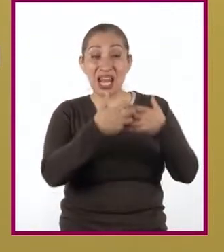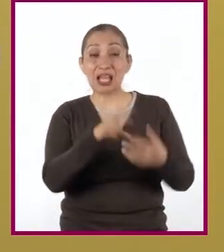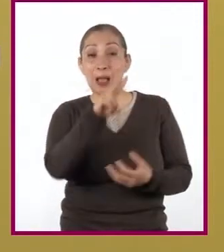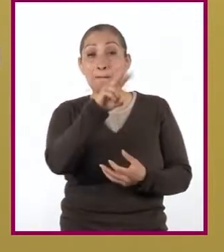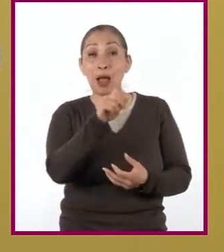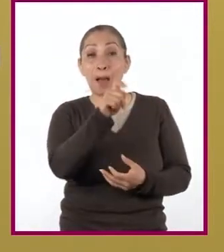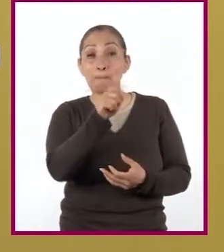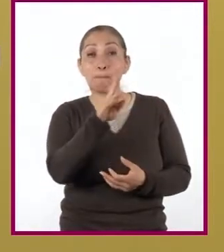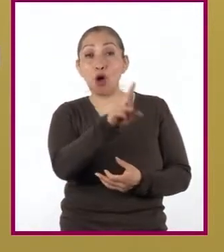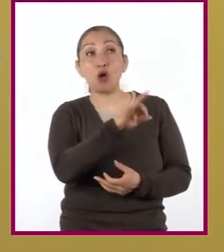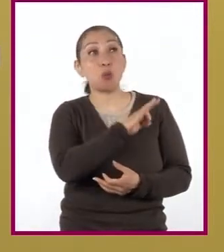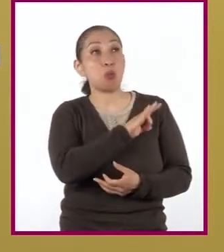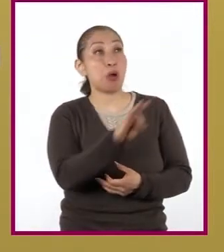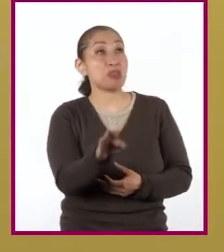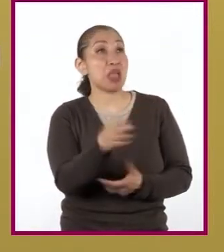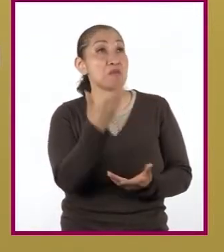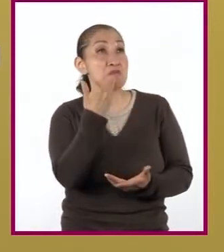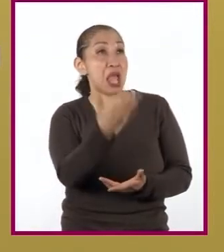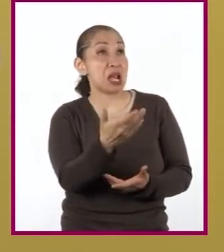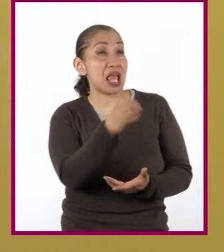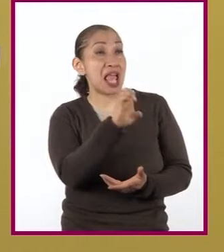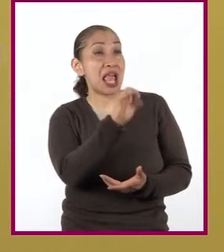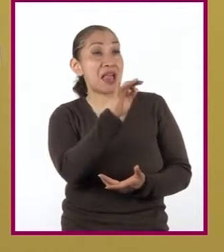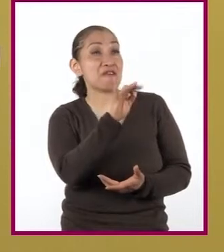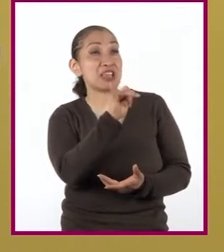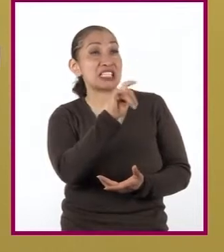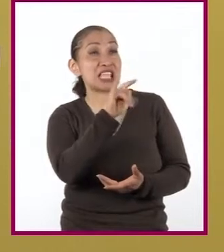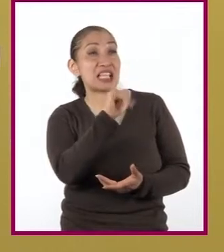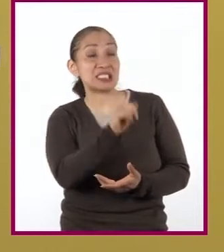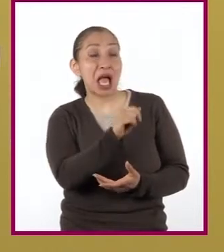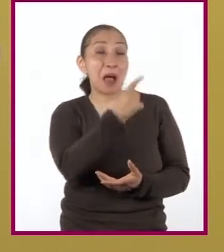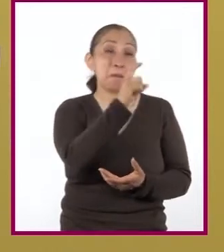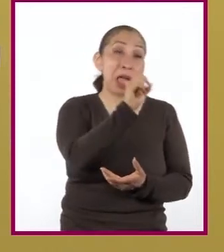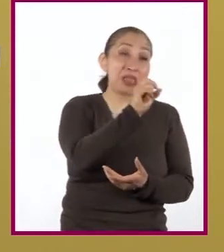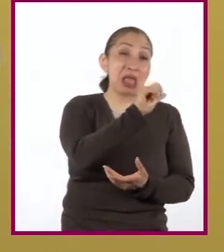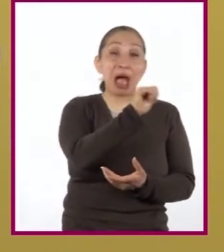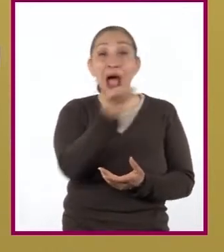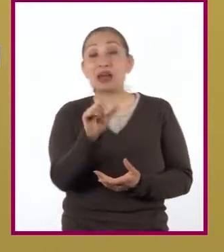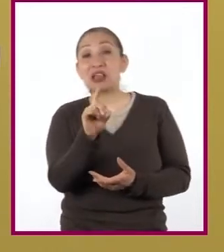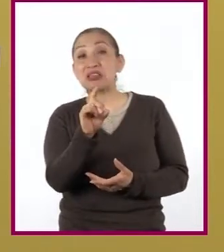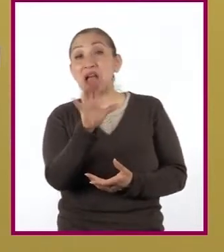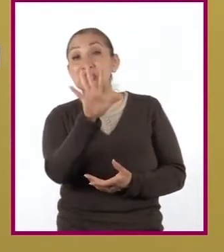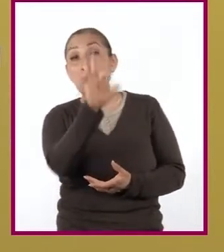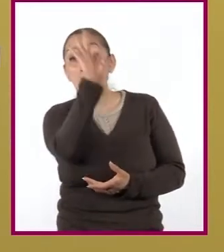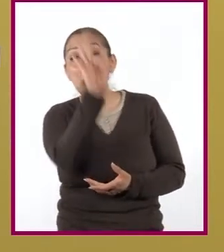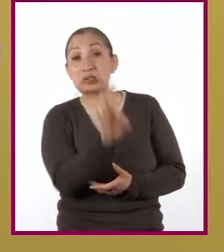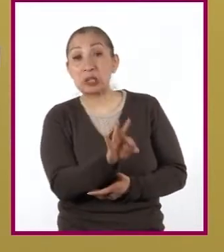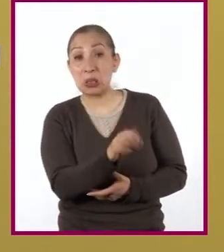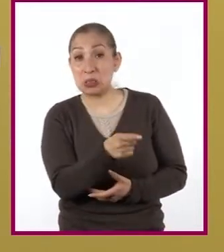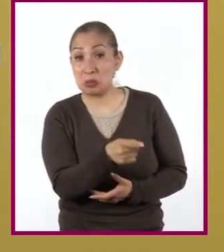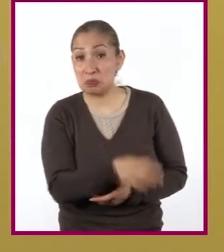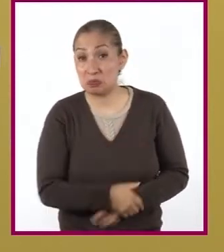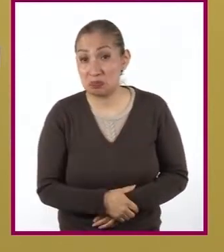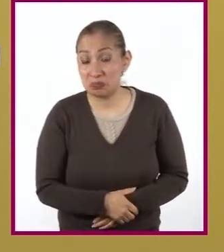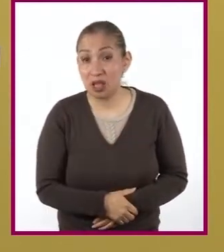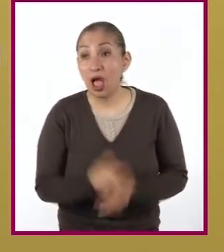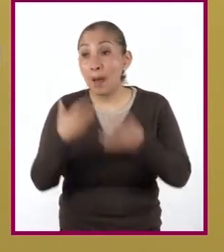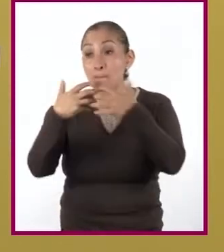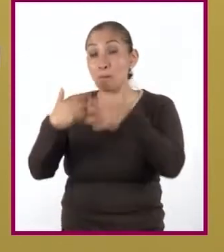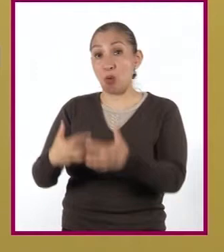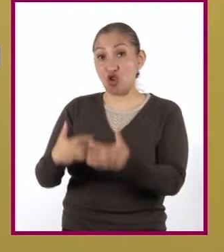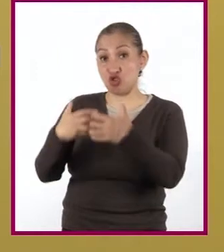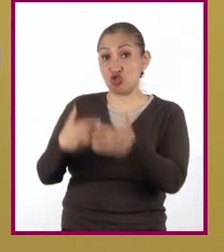vapor podían tener una eficiencia que oscilaba entre el 20 y 35%. Los